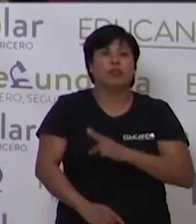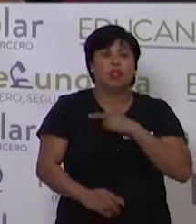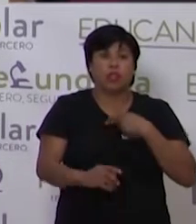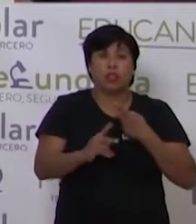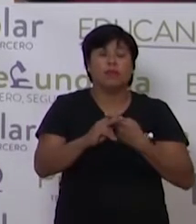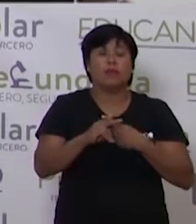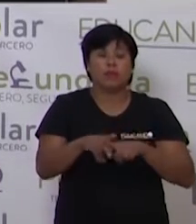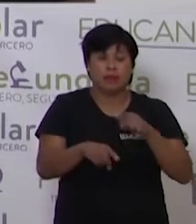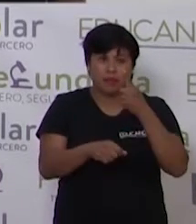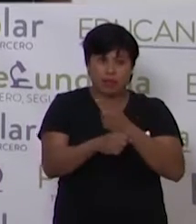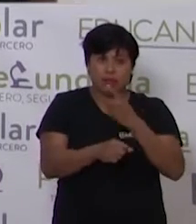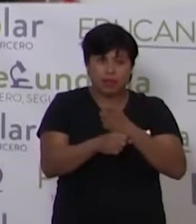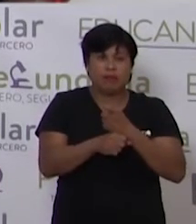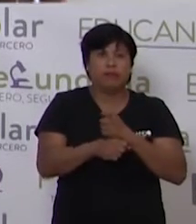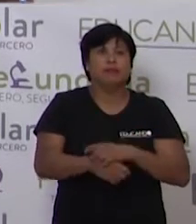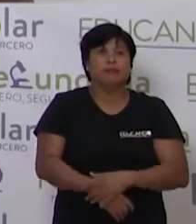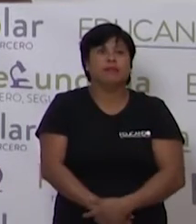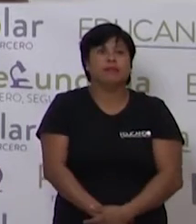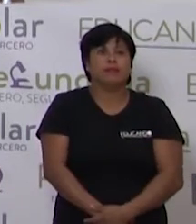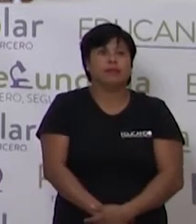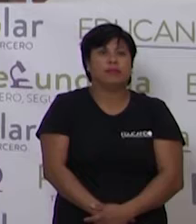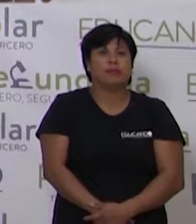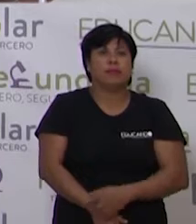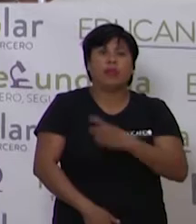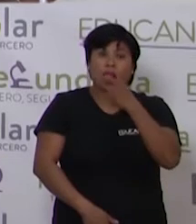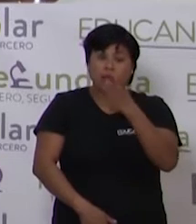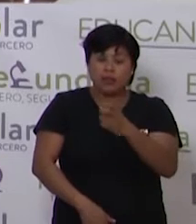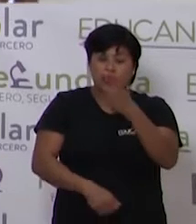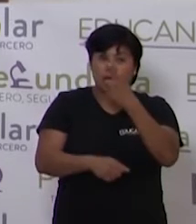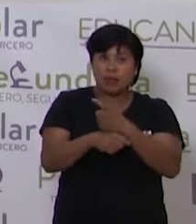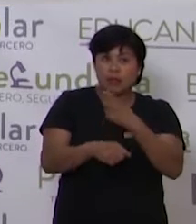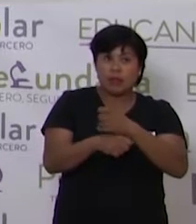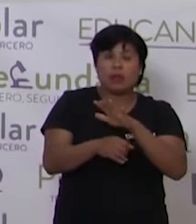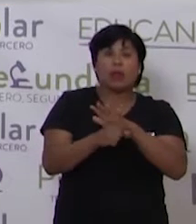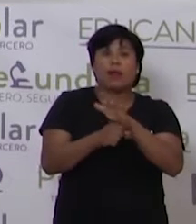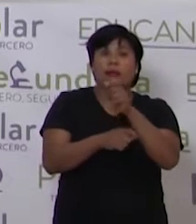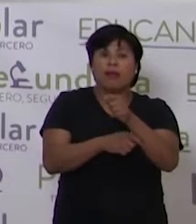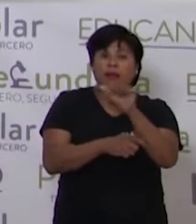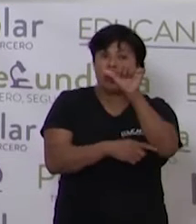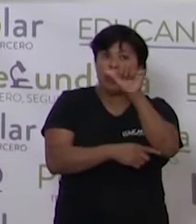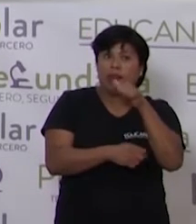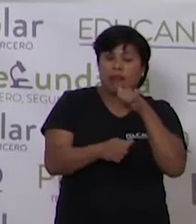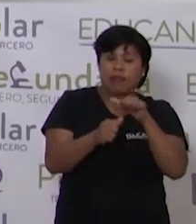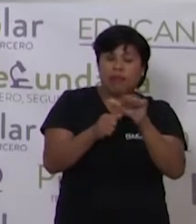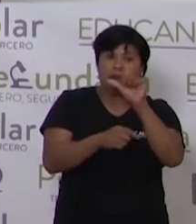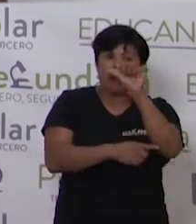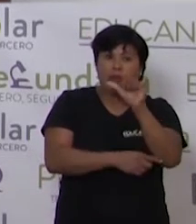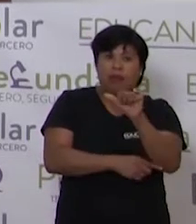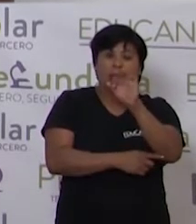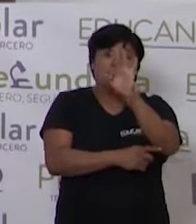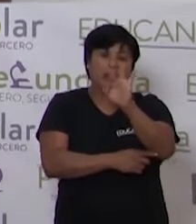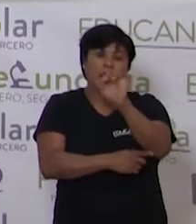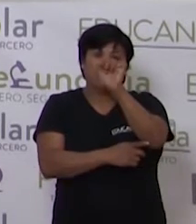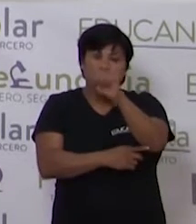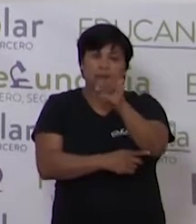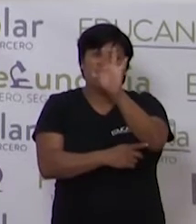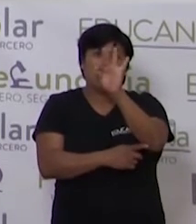empezamos con la primera coordenada. La primera coordenada es 3, 42.